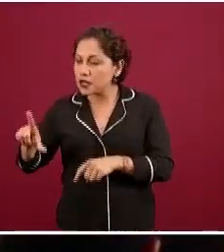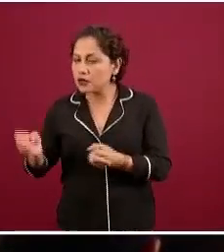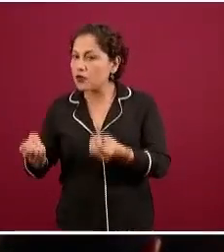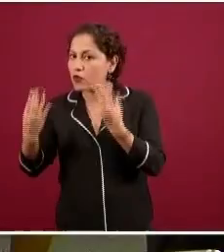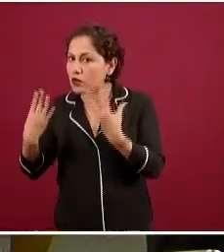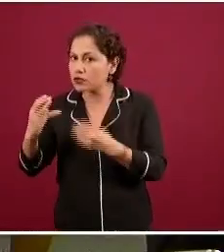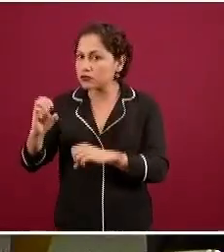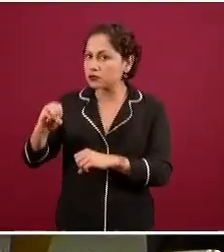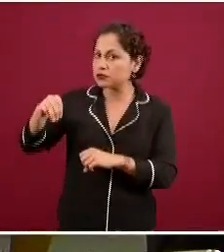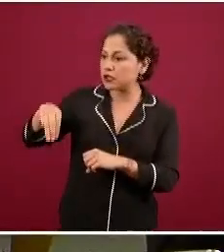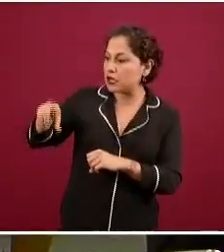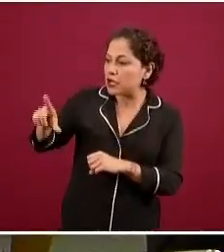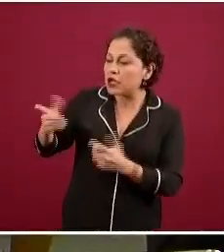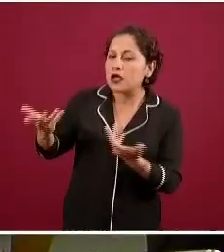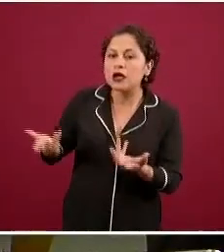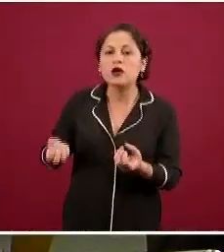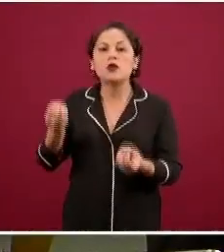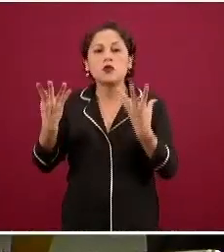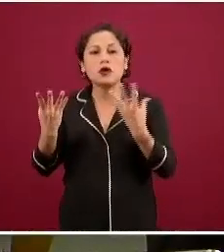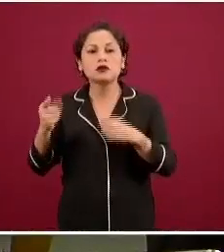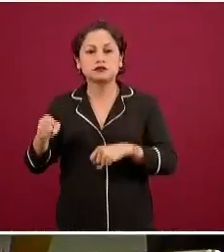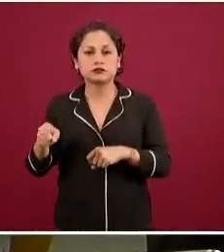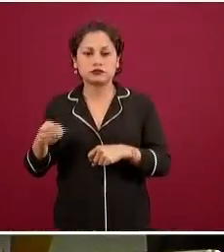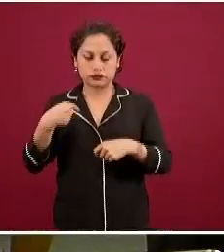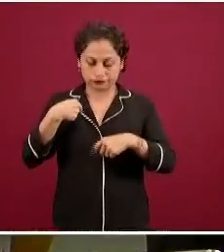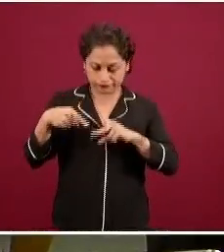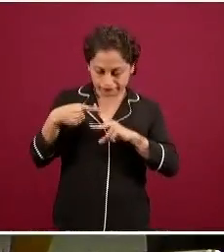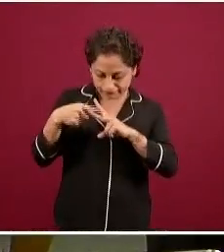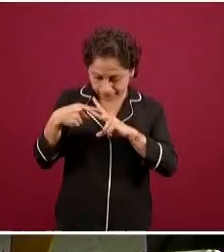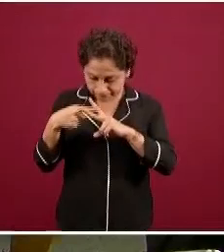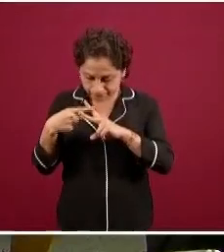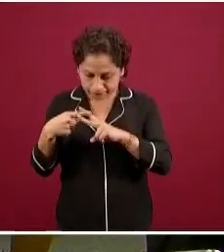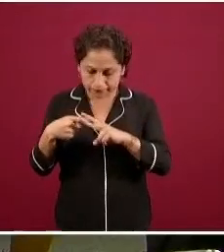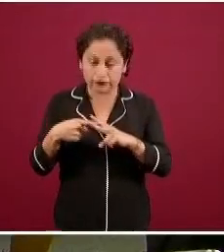muestra representa al todo, que son los 6 litros de sangre o